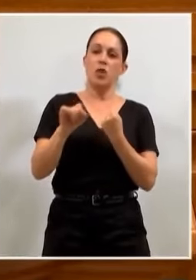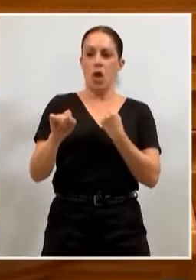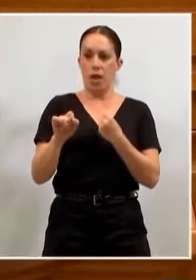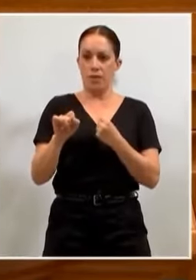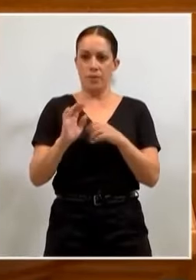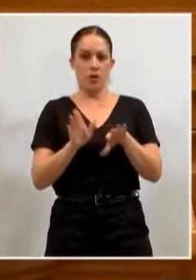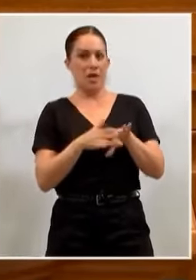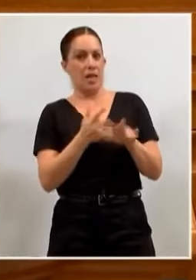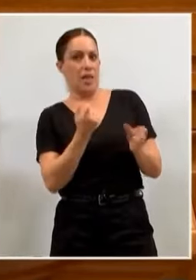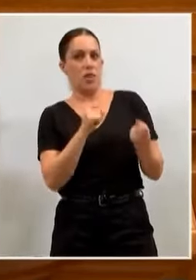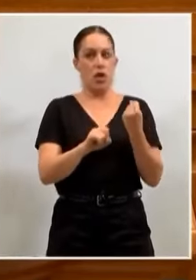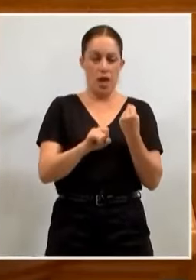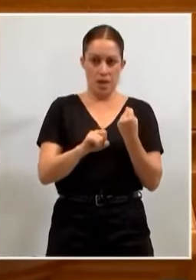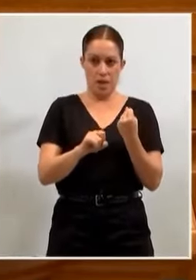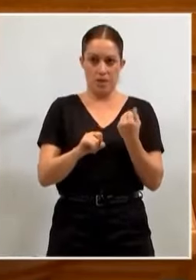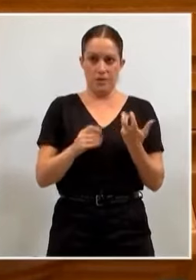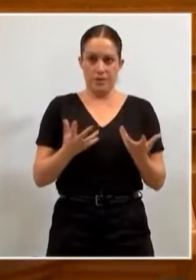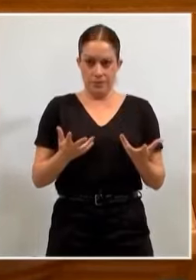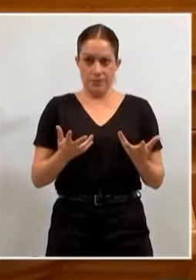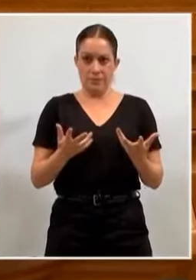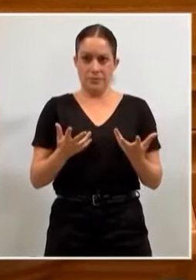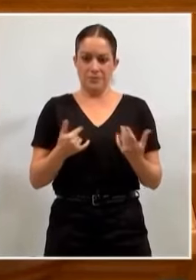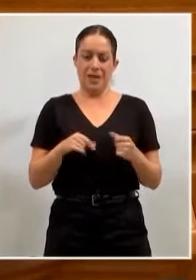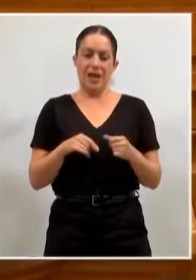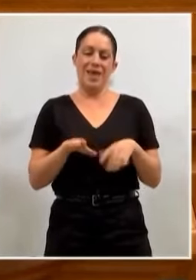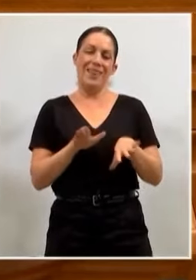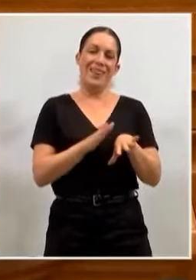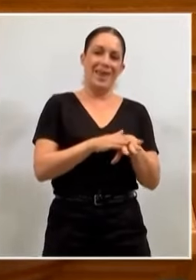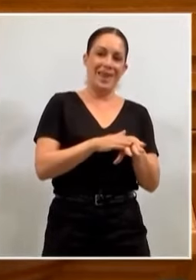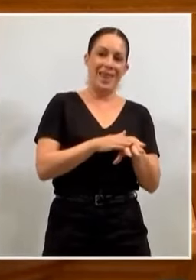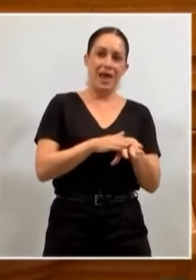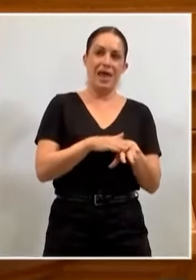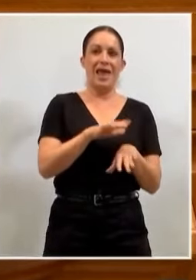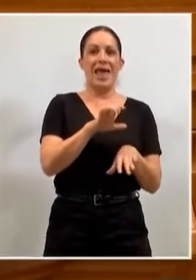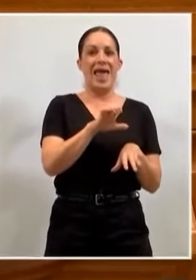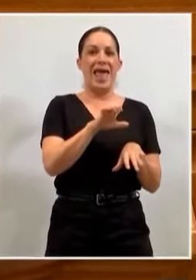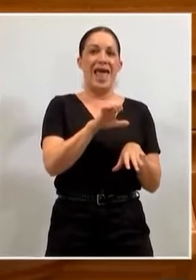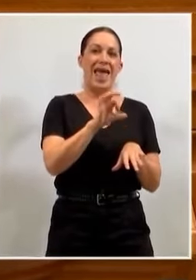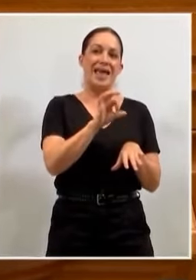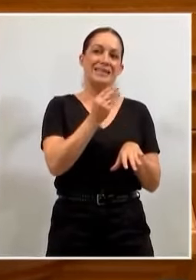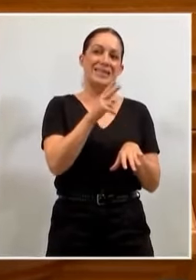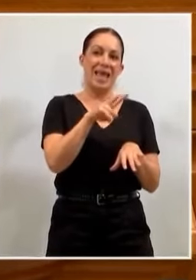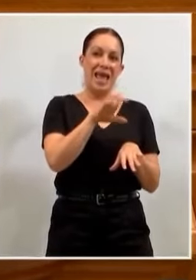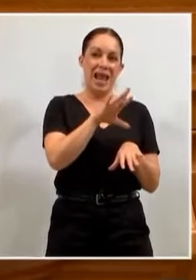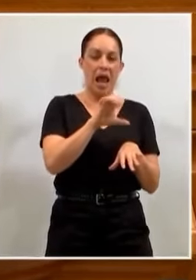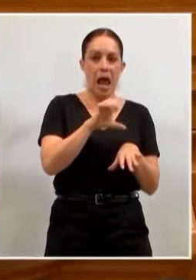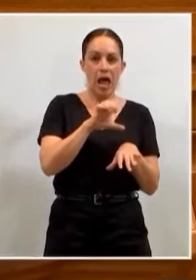mí a veces me cuesta entender que se pueda sumar en la palabra izquierda, esquerra, a